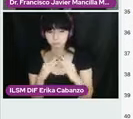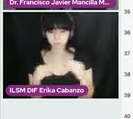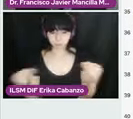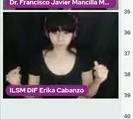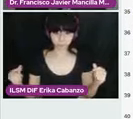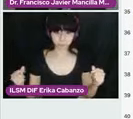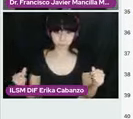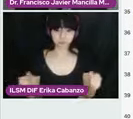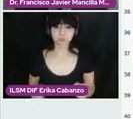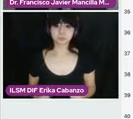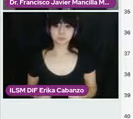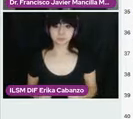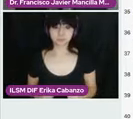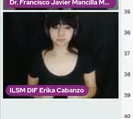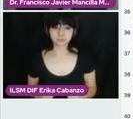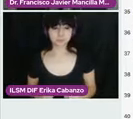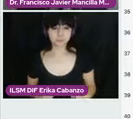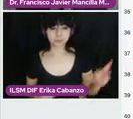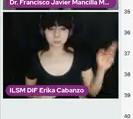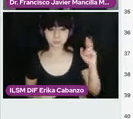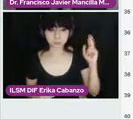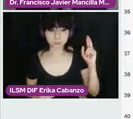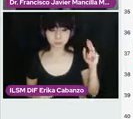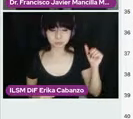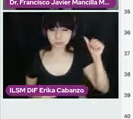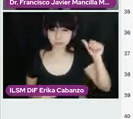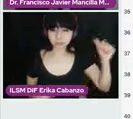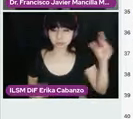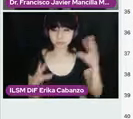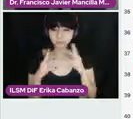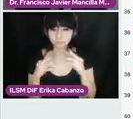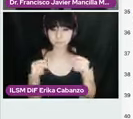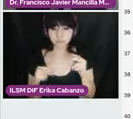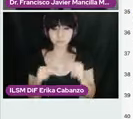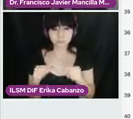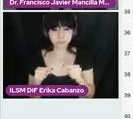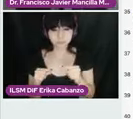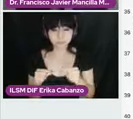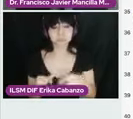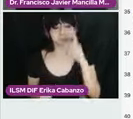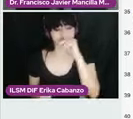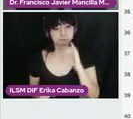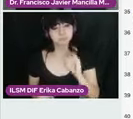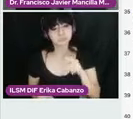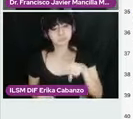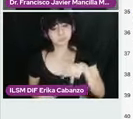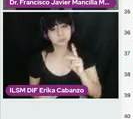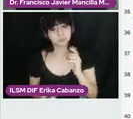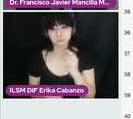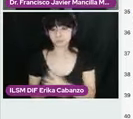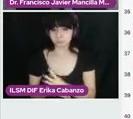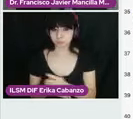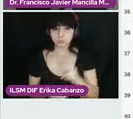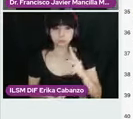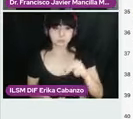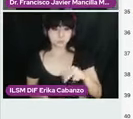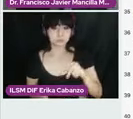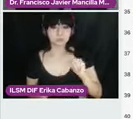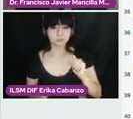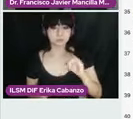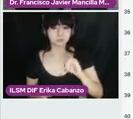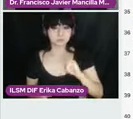que resultó de una pérdida auditiva. Sí está recomendada la terapia intratimpánica en tinnitus secundario